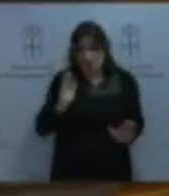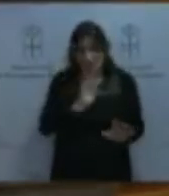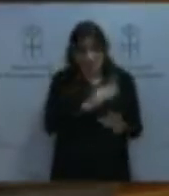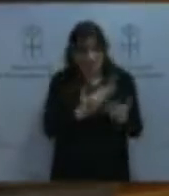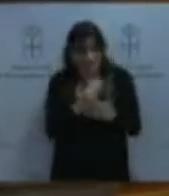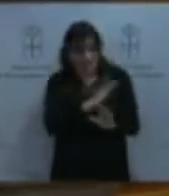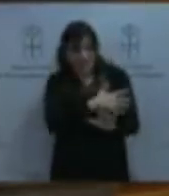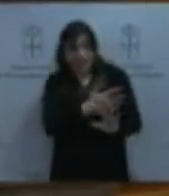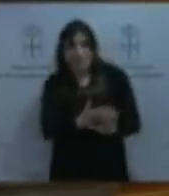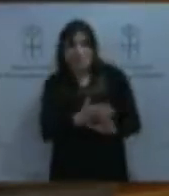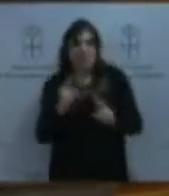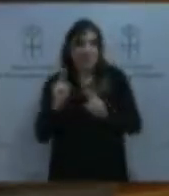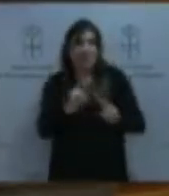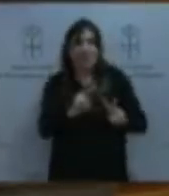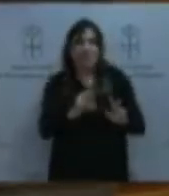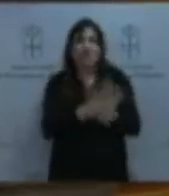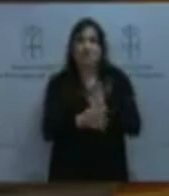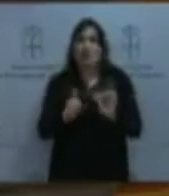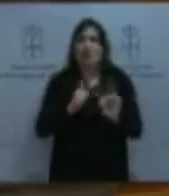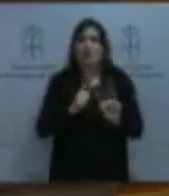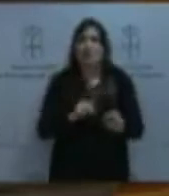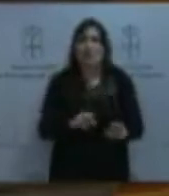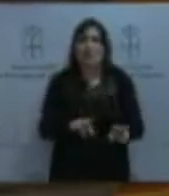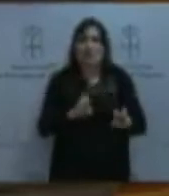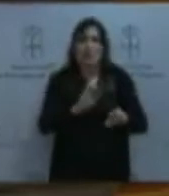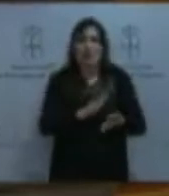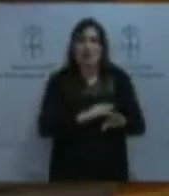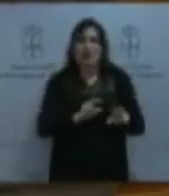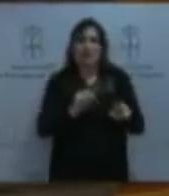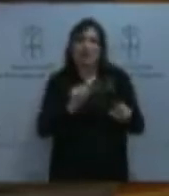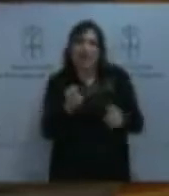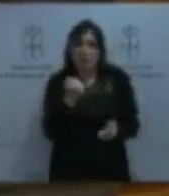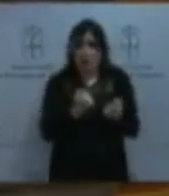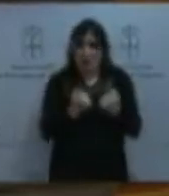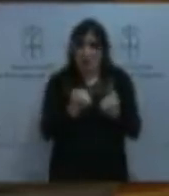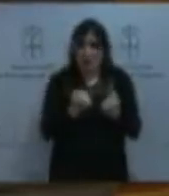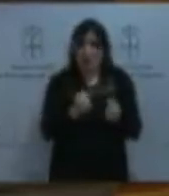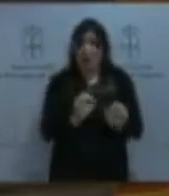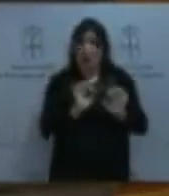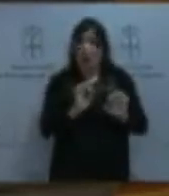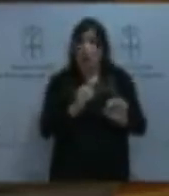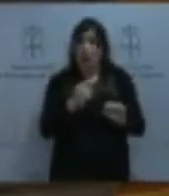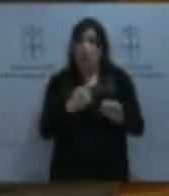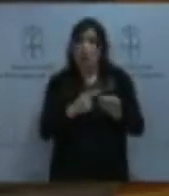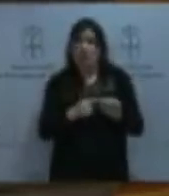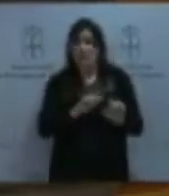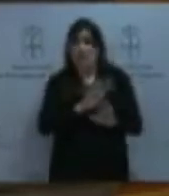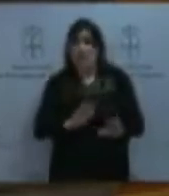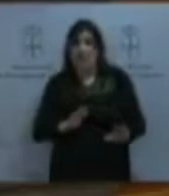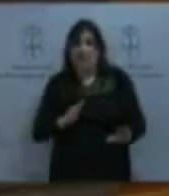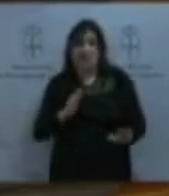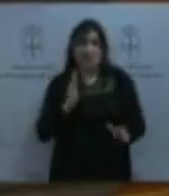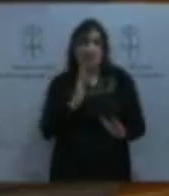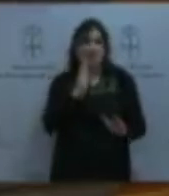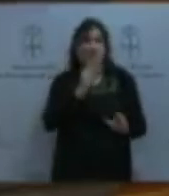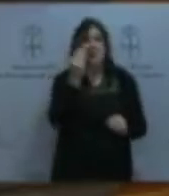de orientación económica. Es decir, justo aquello que menos presente ha estado es lo que yo creo que más importante es el que tenemos una oportunidad de marcar una